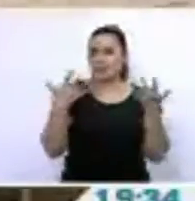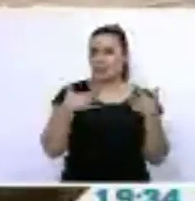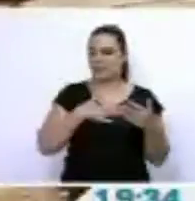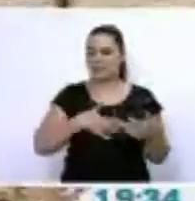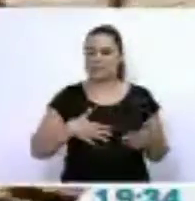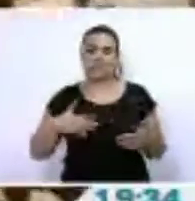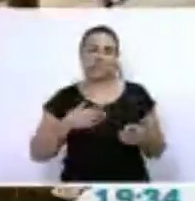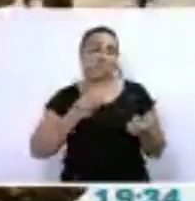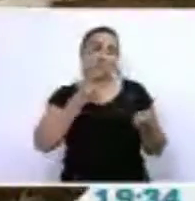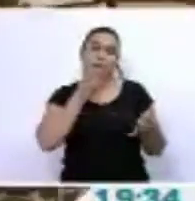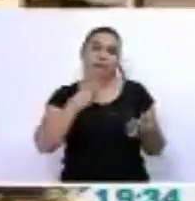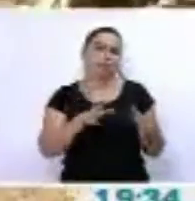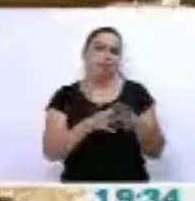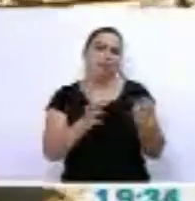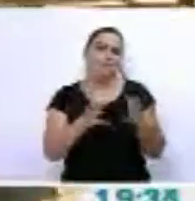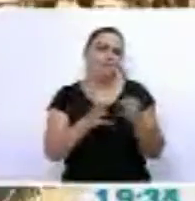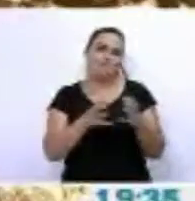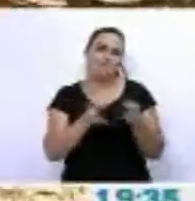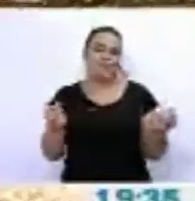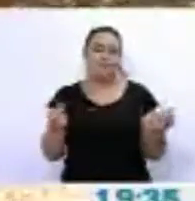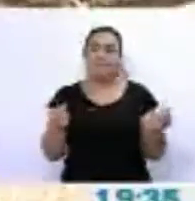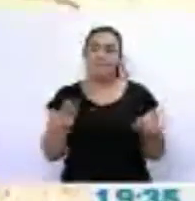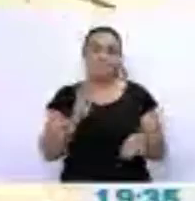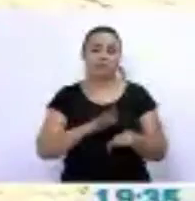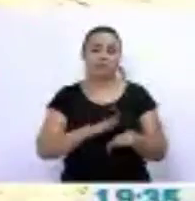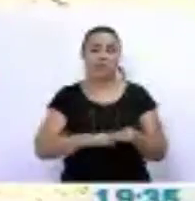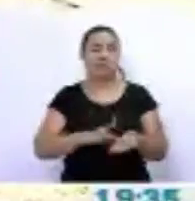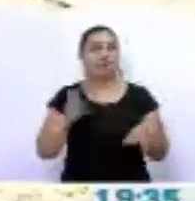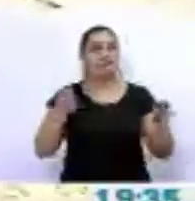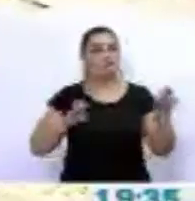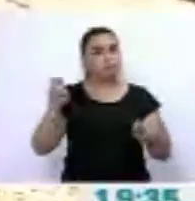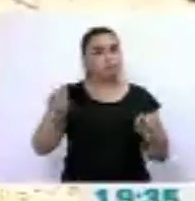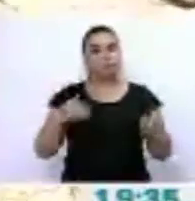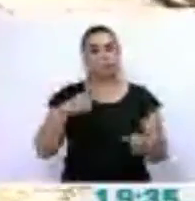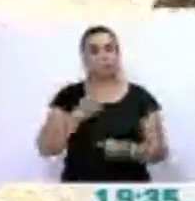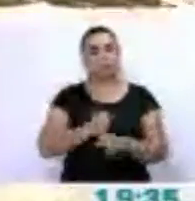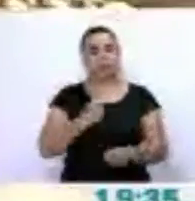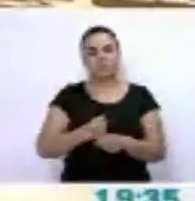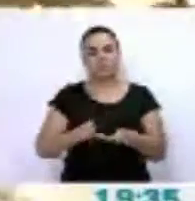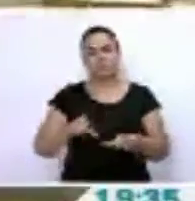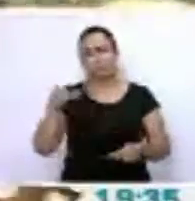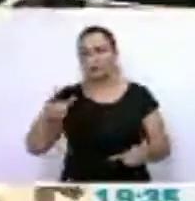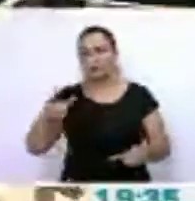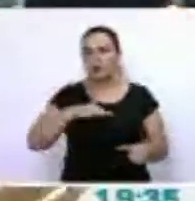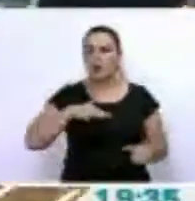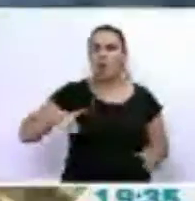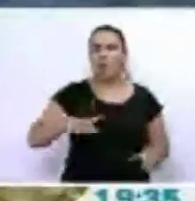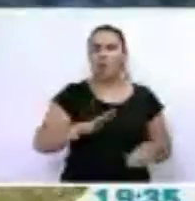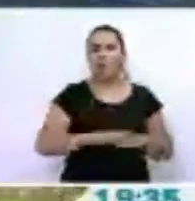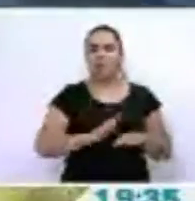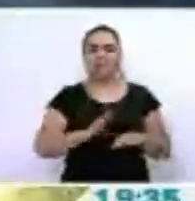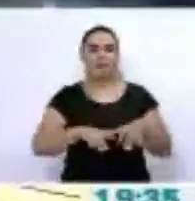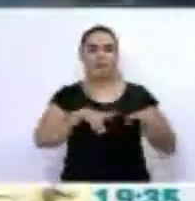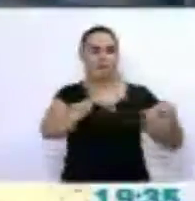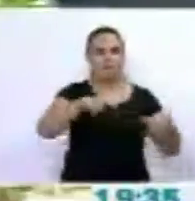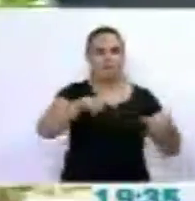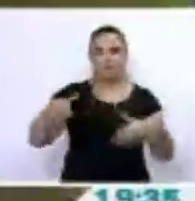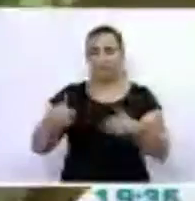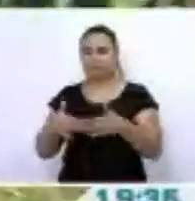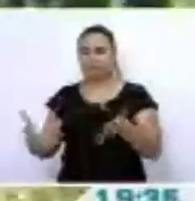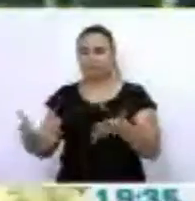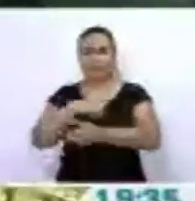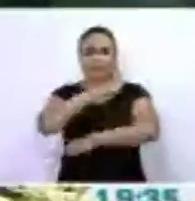Bueno, nosotros tenemos muchas ganas de que el lugar sigue así, siendo igual de bonito. Unos días, cuando empezamos a trabajar en todo el espacio, a poner pues las salas, a abrir todas las